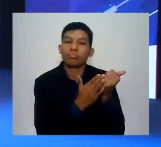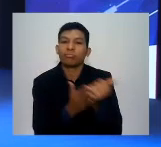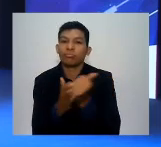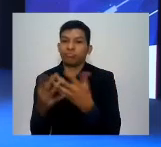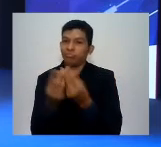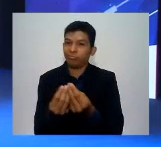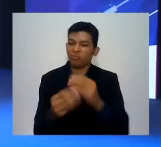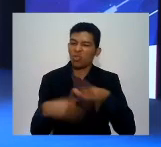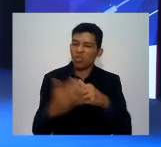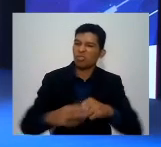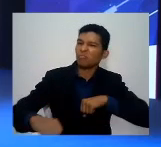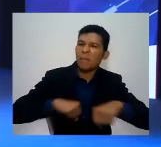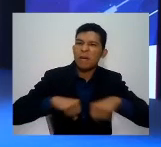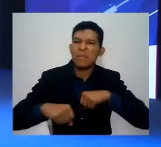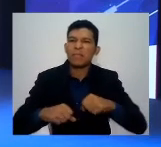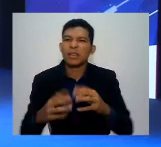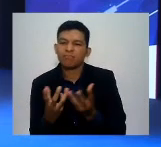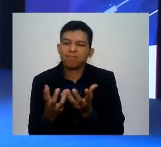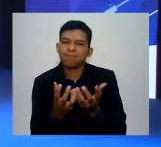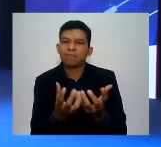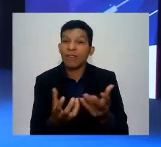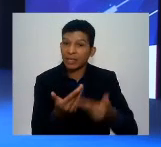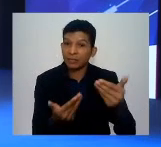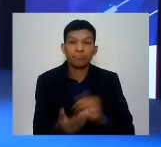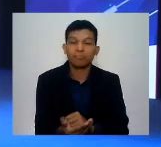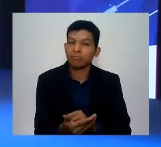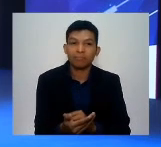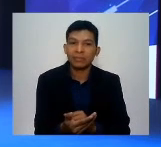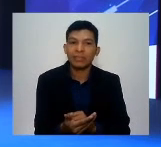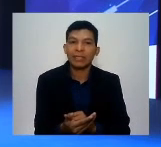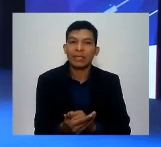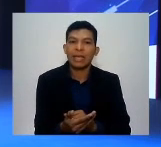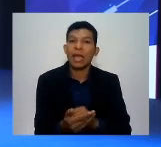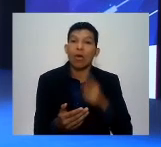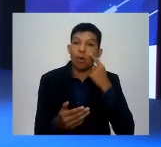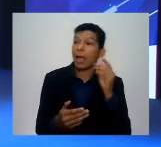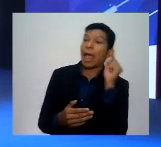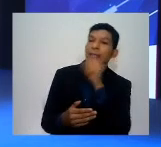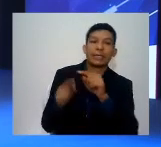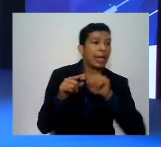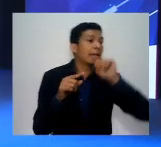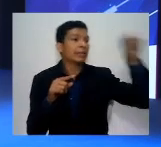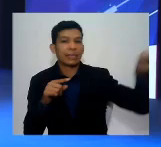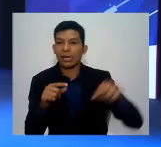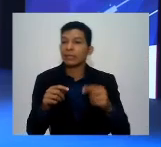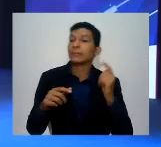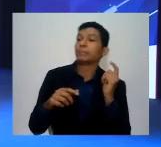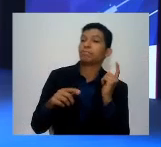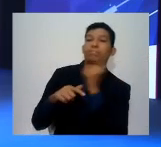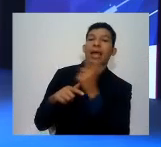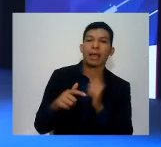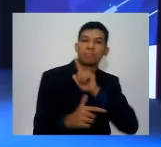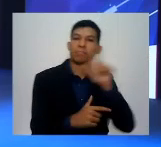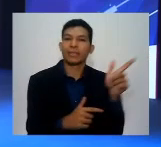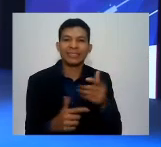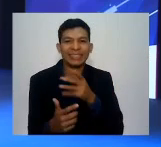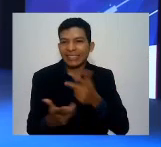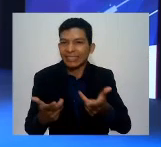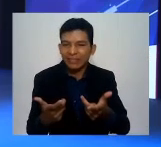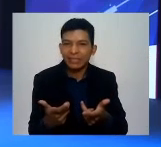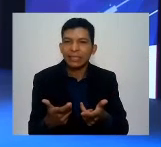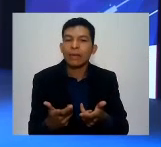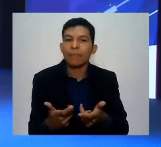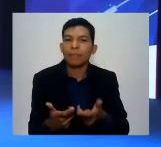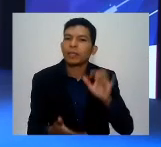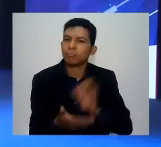que la pistolita de partida realmente podía ser el celular de una persona. Y era es un sistema de bajo costo. Es un prototipo todavía,